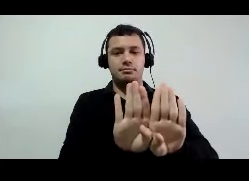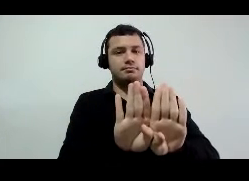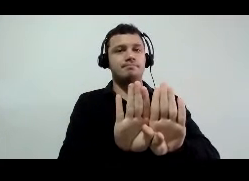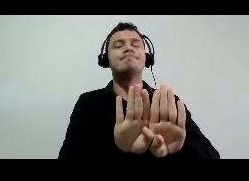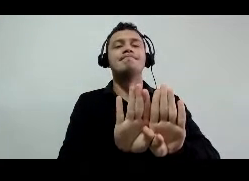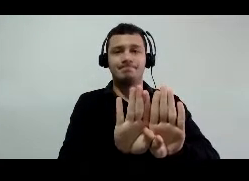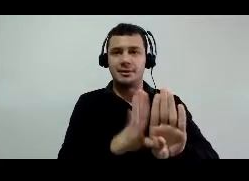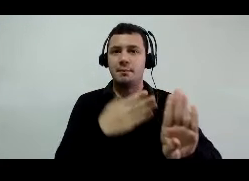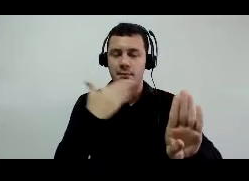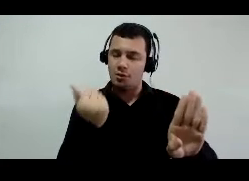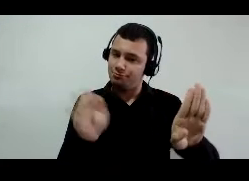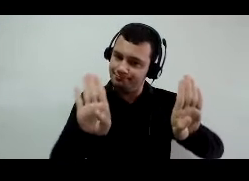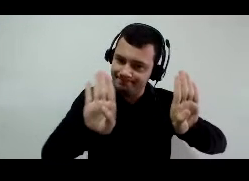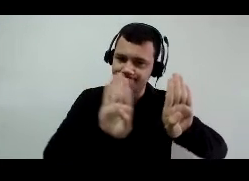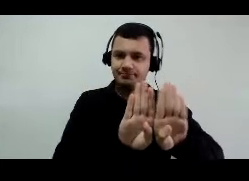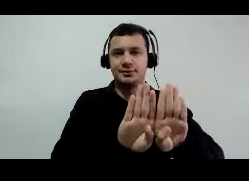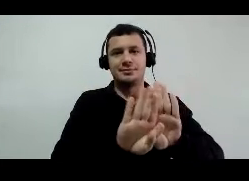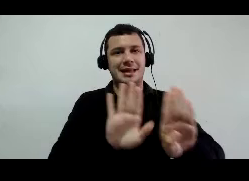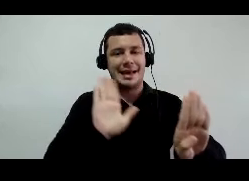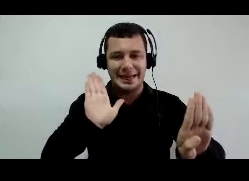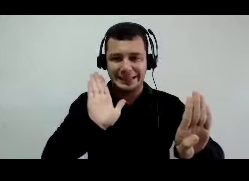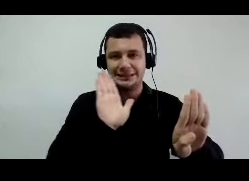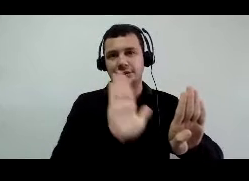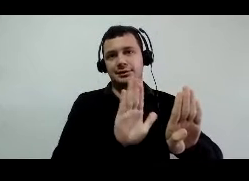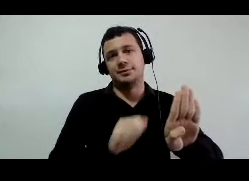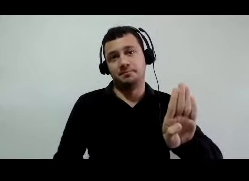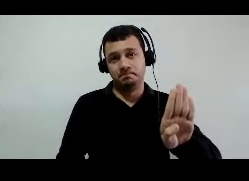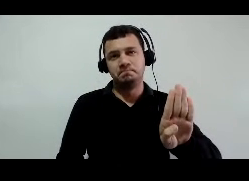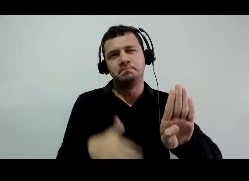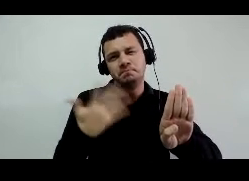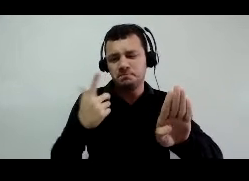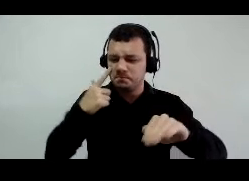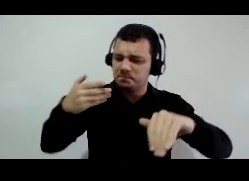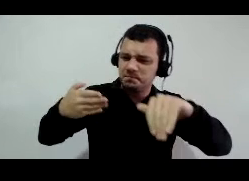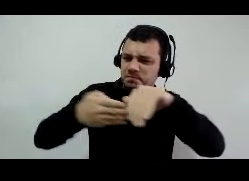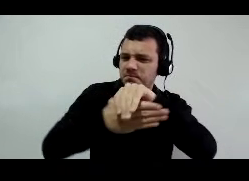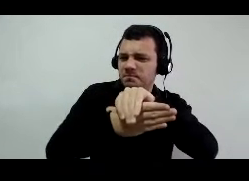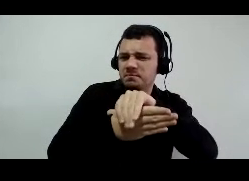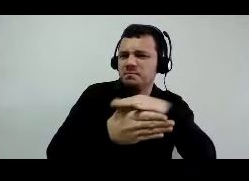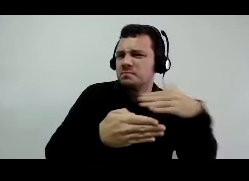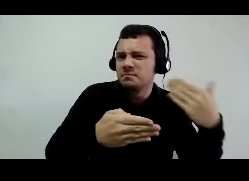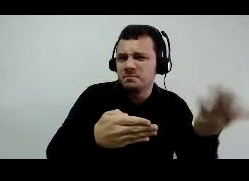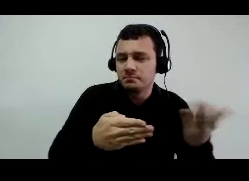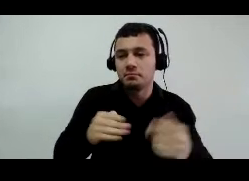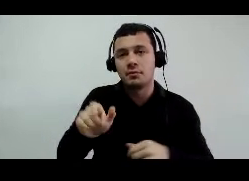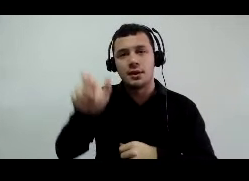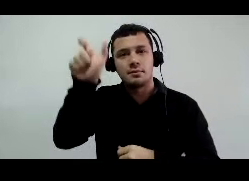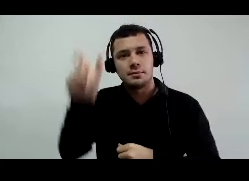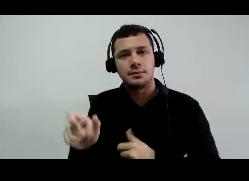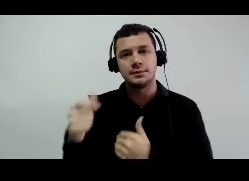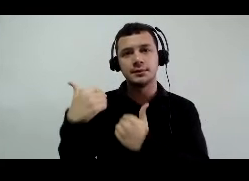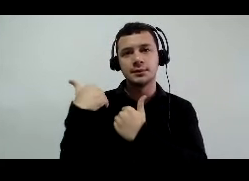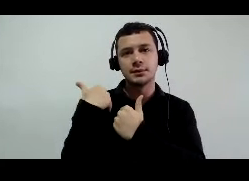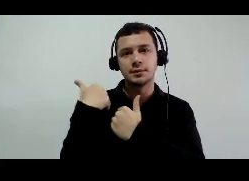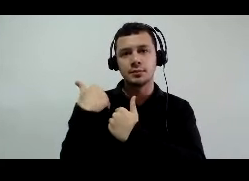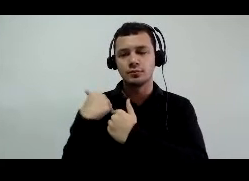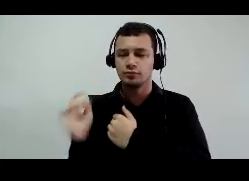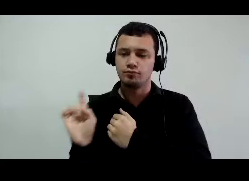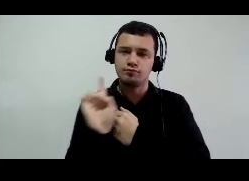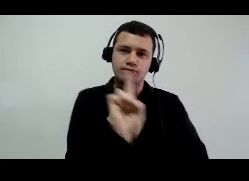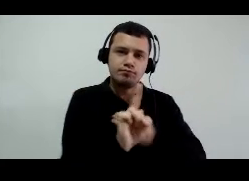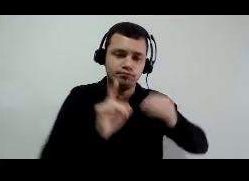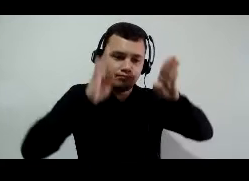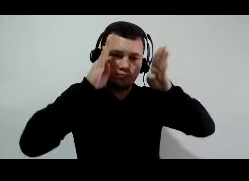del tiempo y solo deben ingresar a esa habitación el personal encargado de la atención. Se